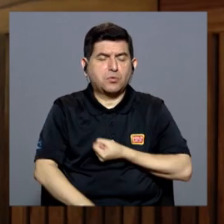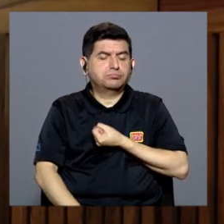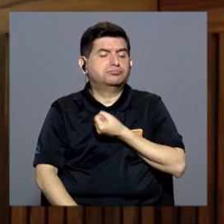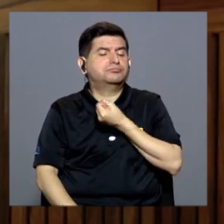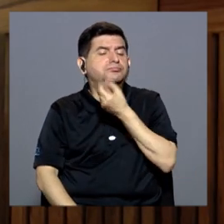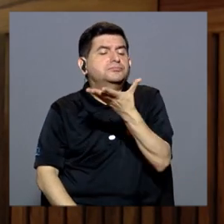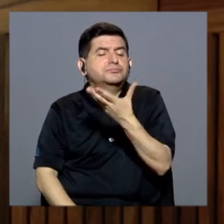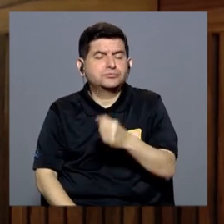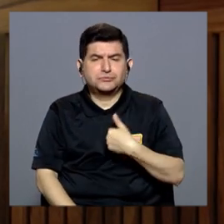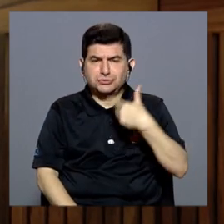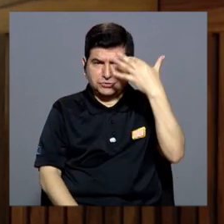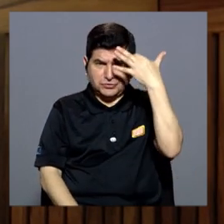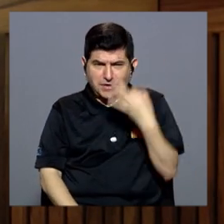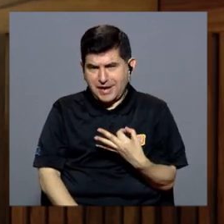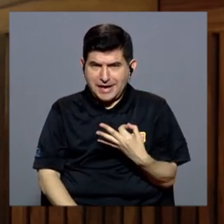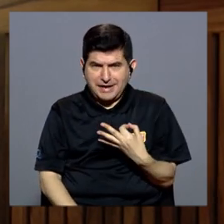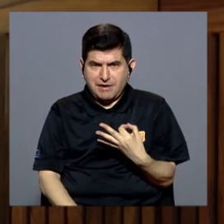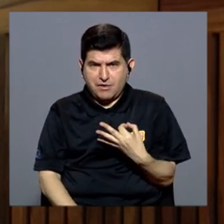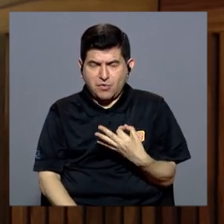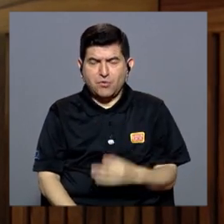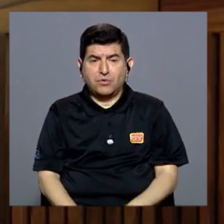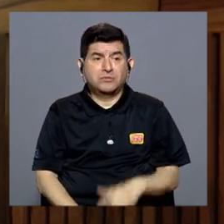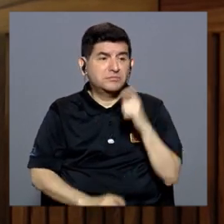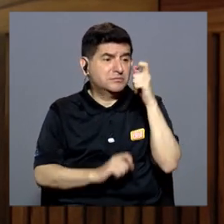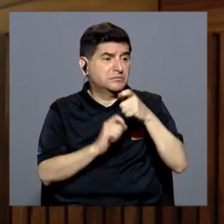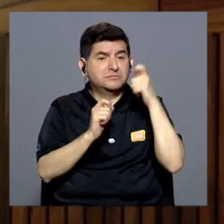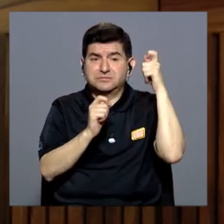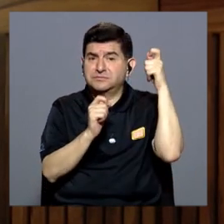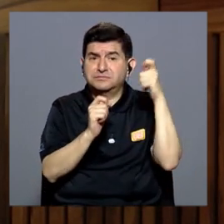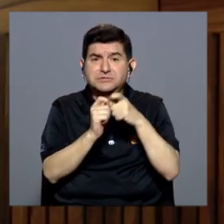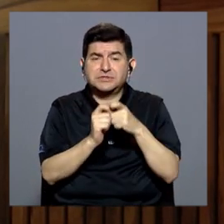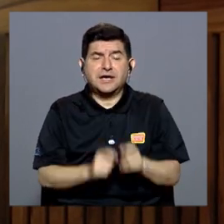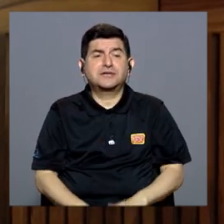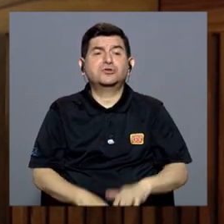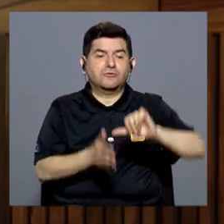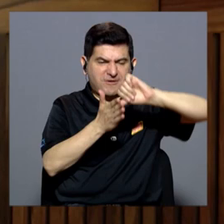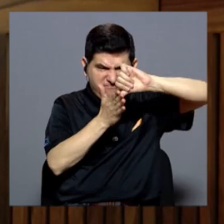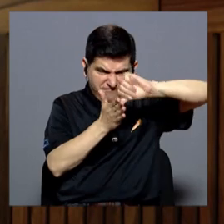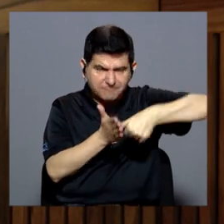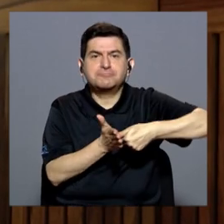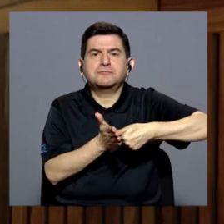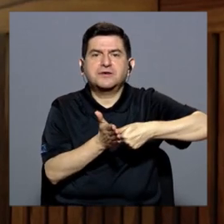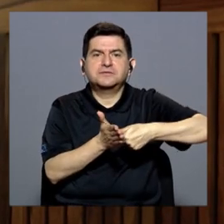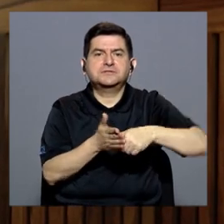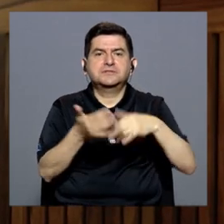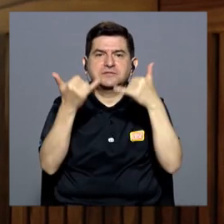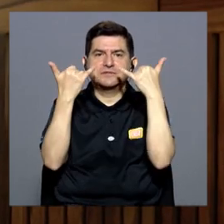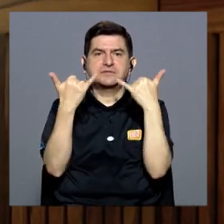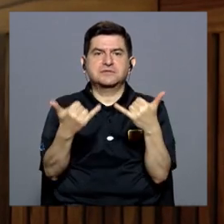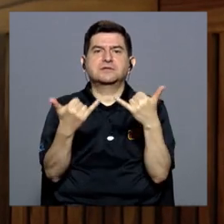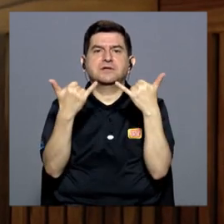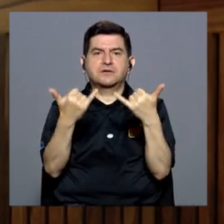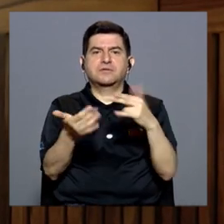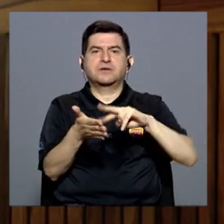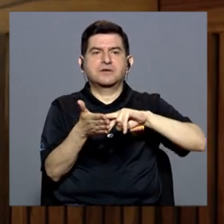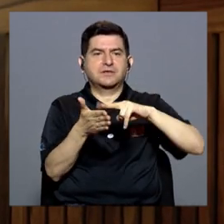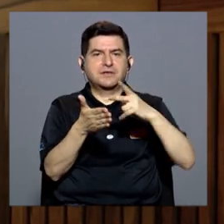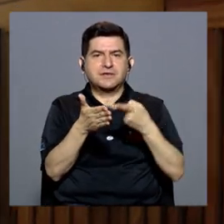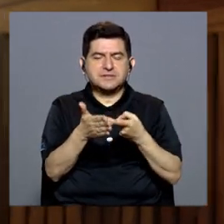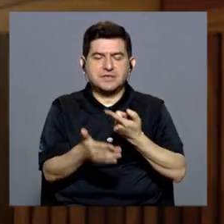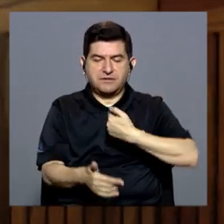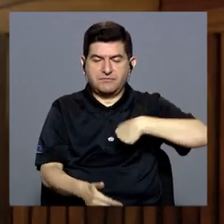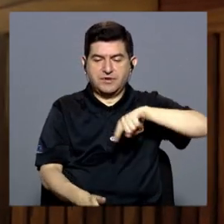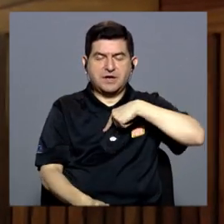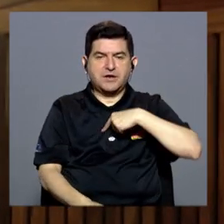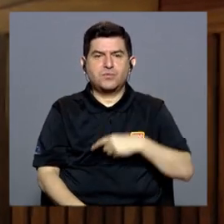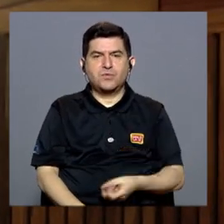expresado, creo que es precisamente una reafirmación de lo que es nuestra